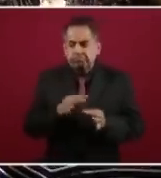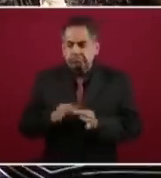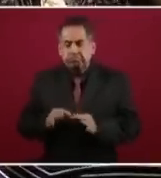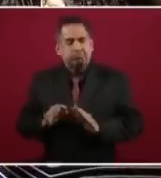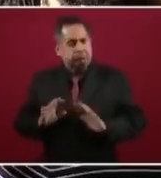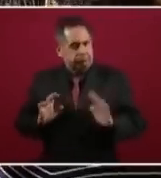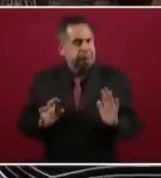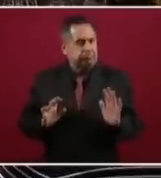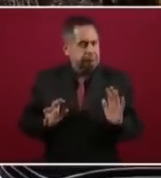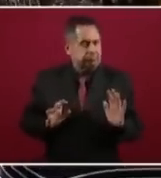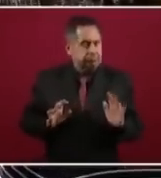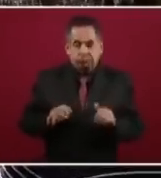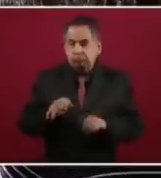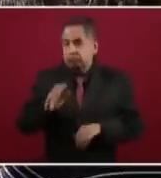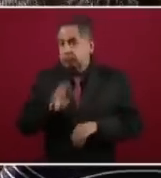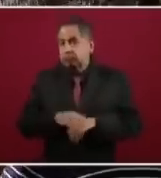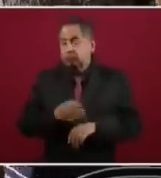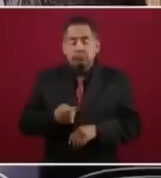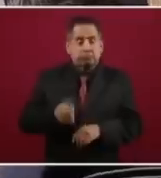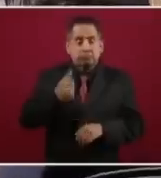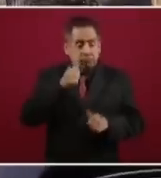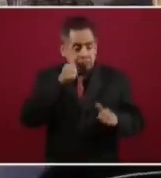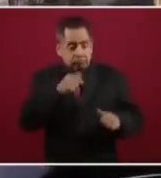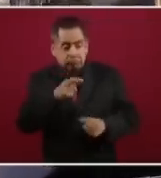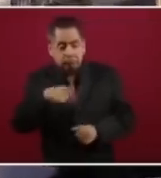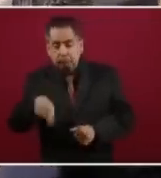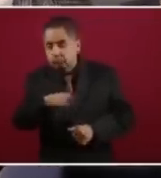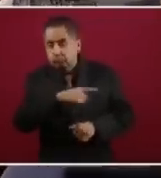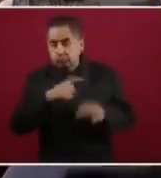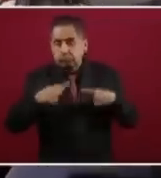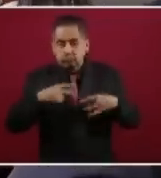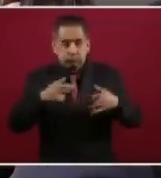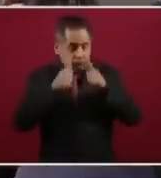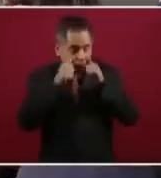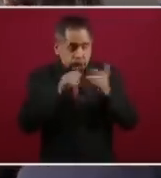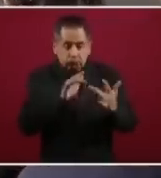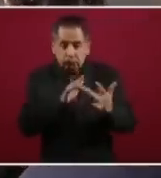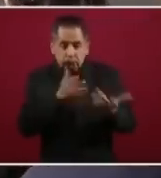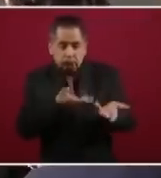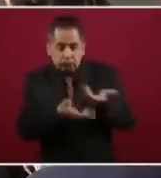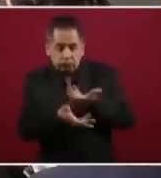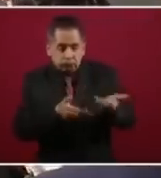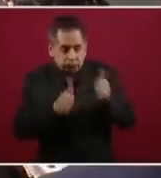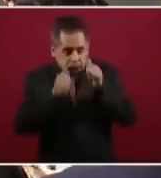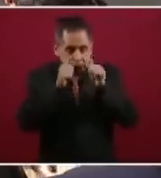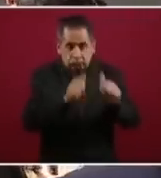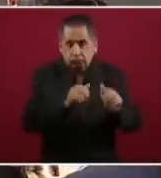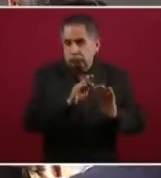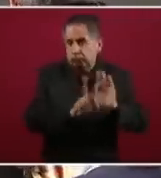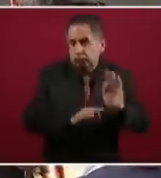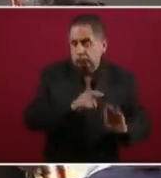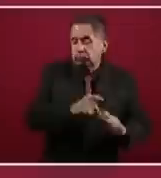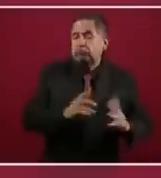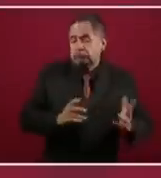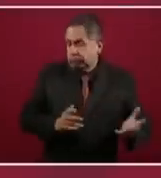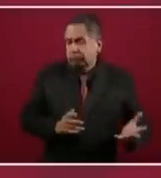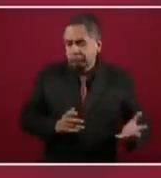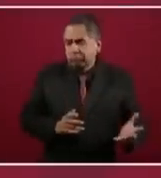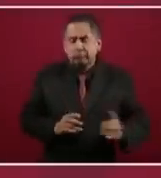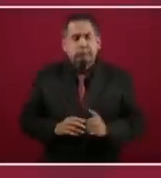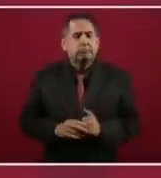atienda preferentemente a los ciudadanos, a la gente, que deje de ser